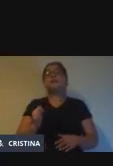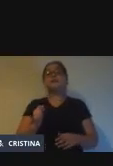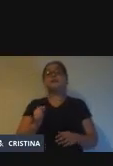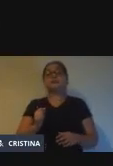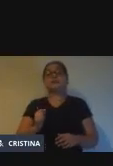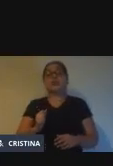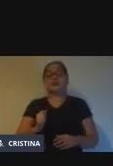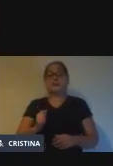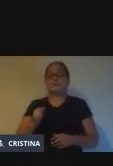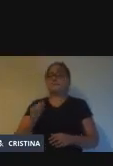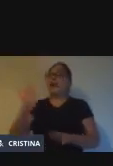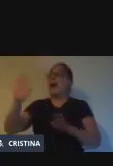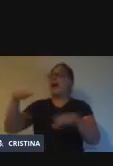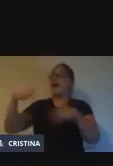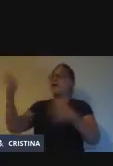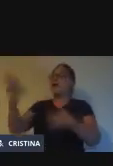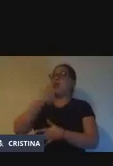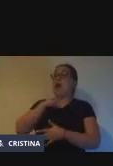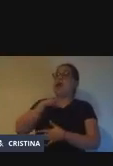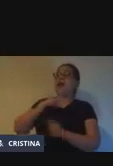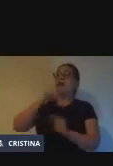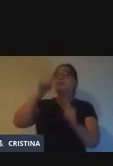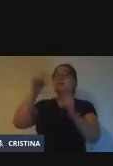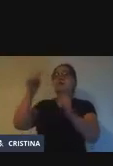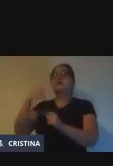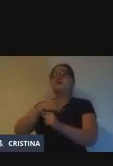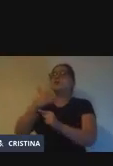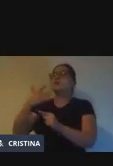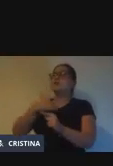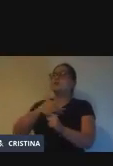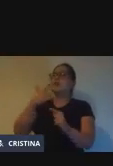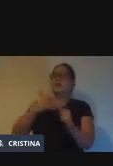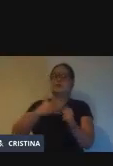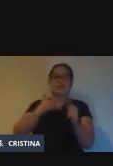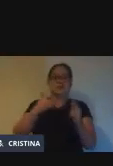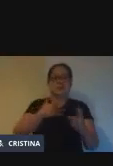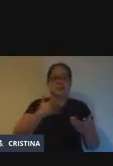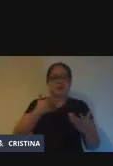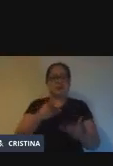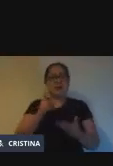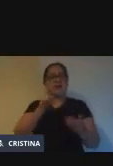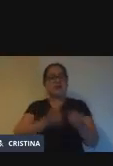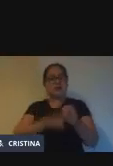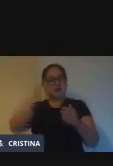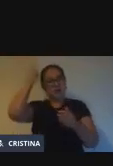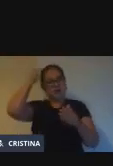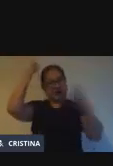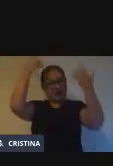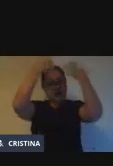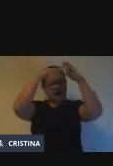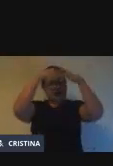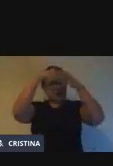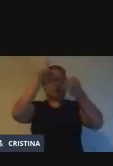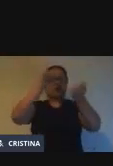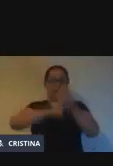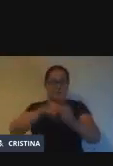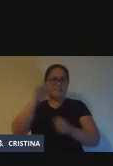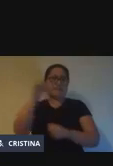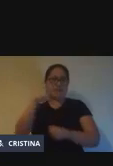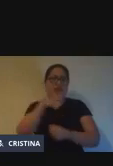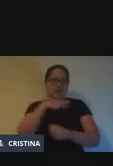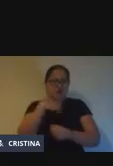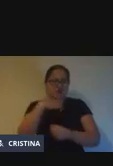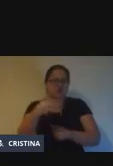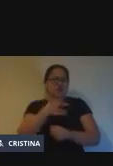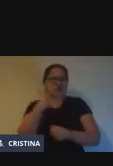lo genera algo externo inicialmente, ¿no? Pero es algo también químico, ¿no? Es algo que podemos razonar, o sea,